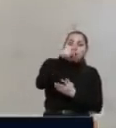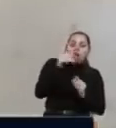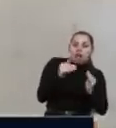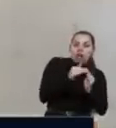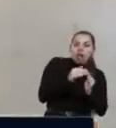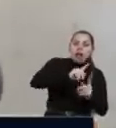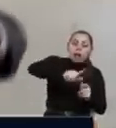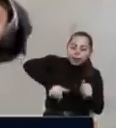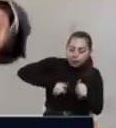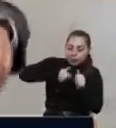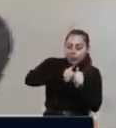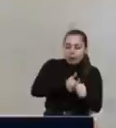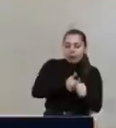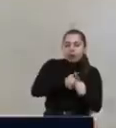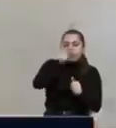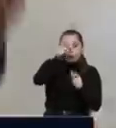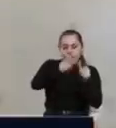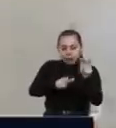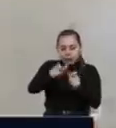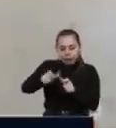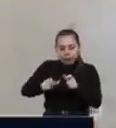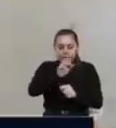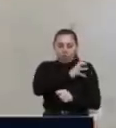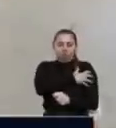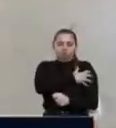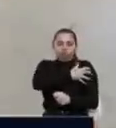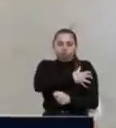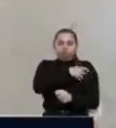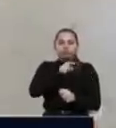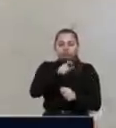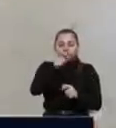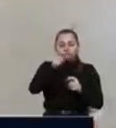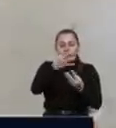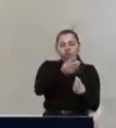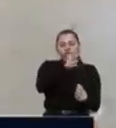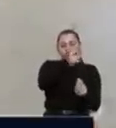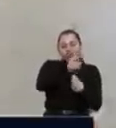perseguir naturalmente a esos poderosos narcotraficantes